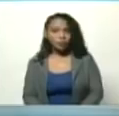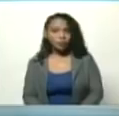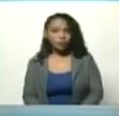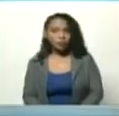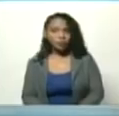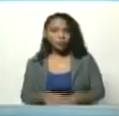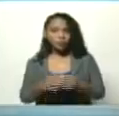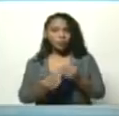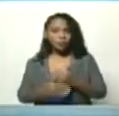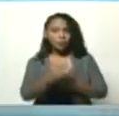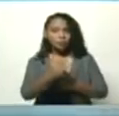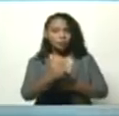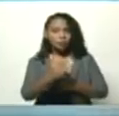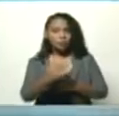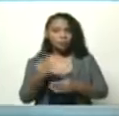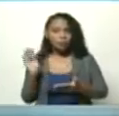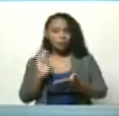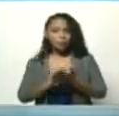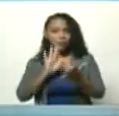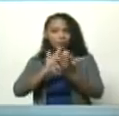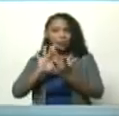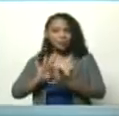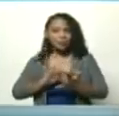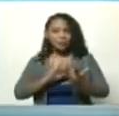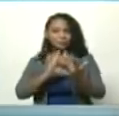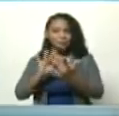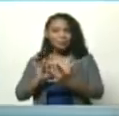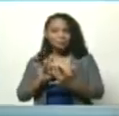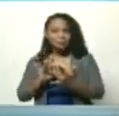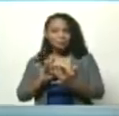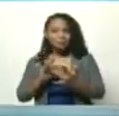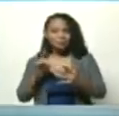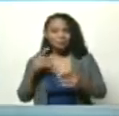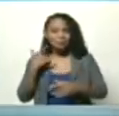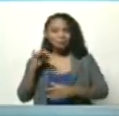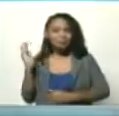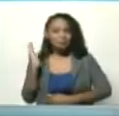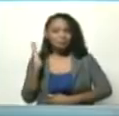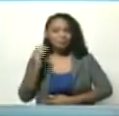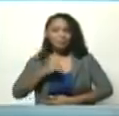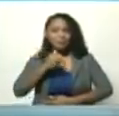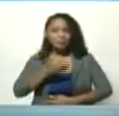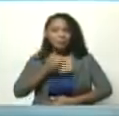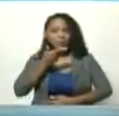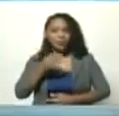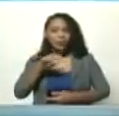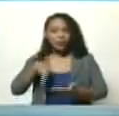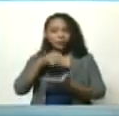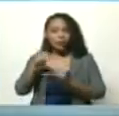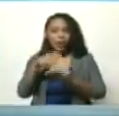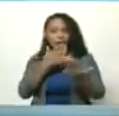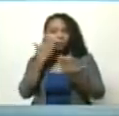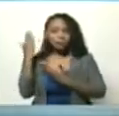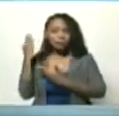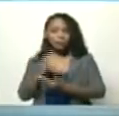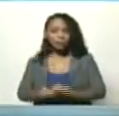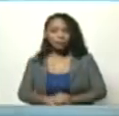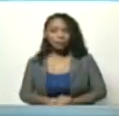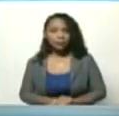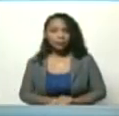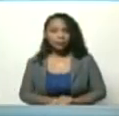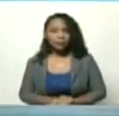Nosotros avanzamos y a esta hora vamos a establecer un contacto con nuestra compañera Enni Ángel, que nos trae importante información de interés nacional. Adelante, Enni.